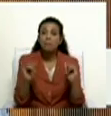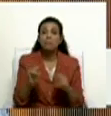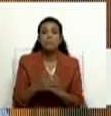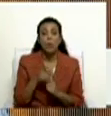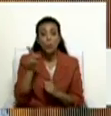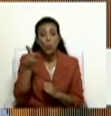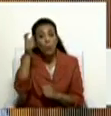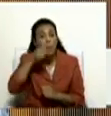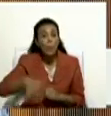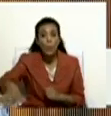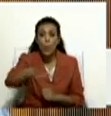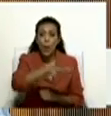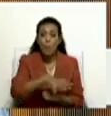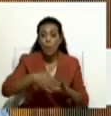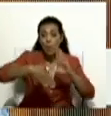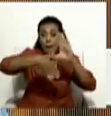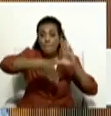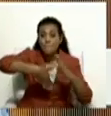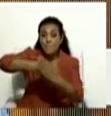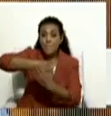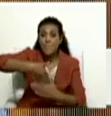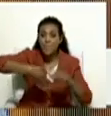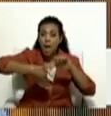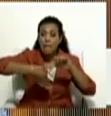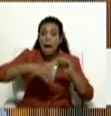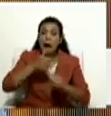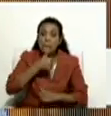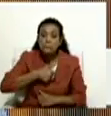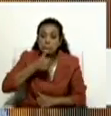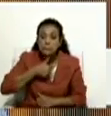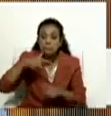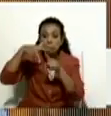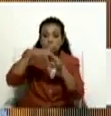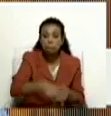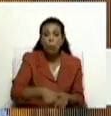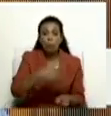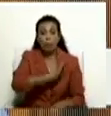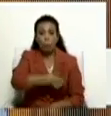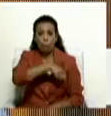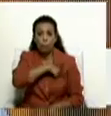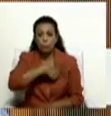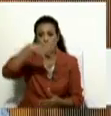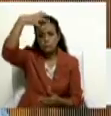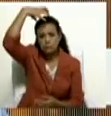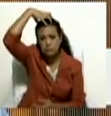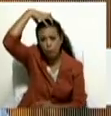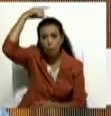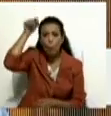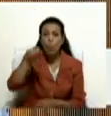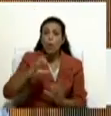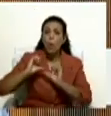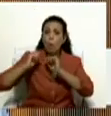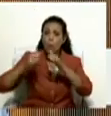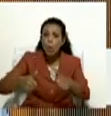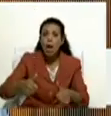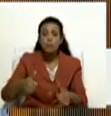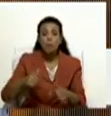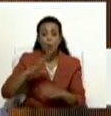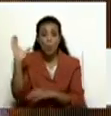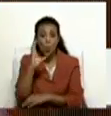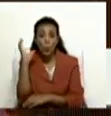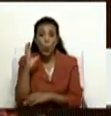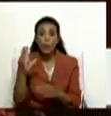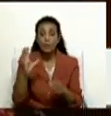de pueblos hermanos de América quienes Aún estando bajo El dominio de la colonia española iniciando por Colombia